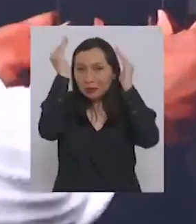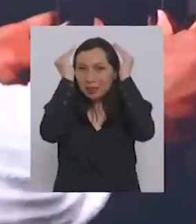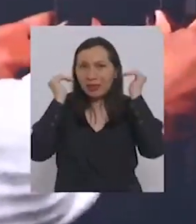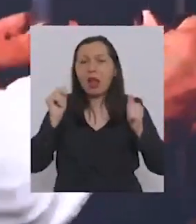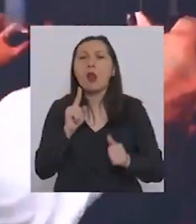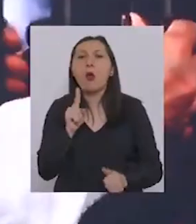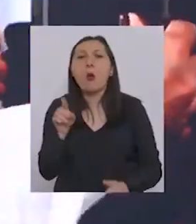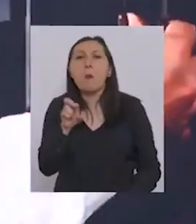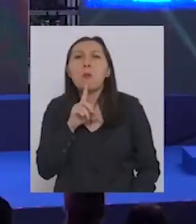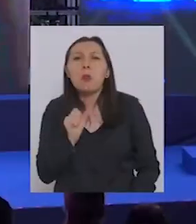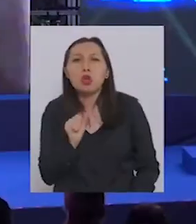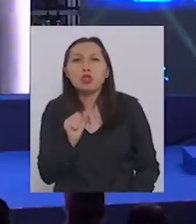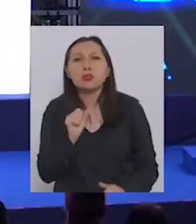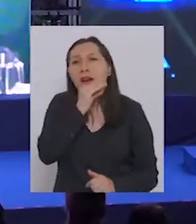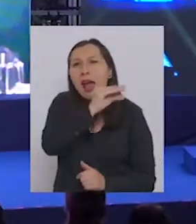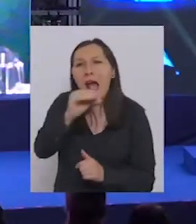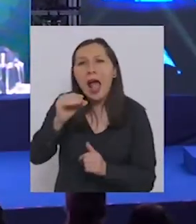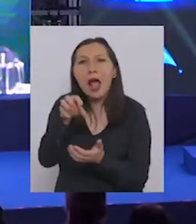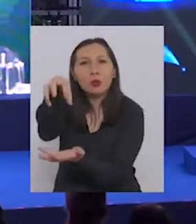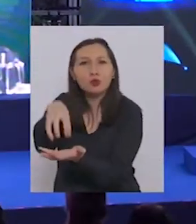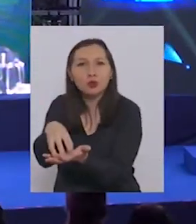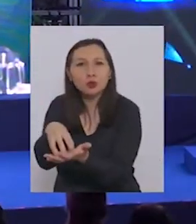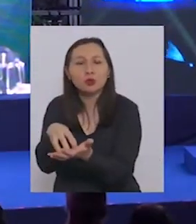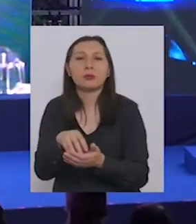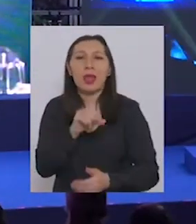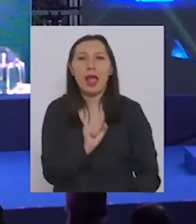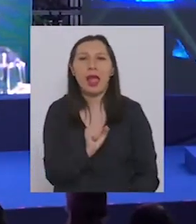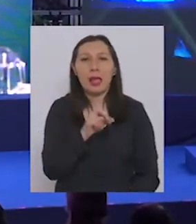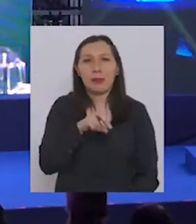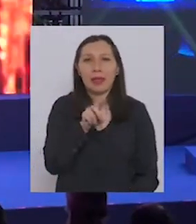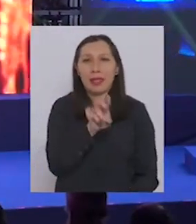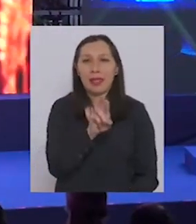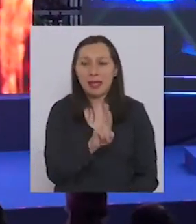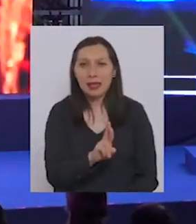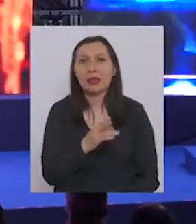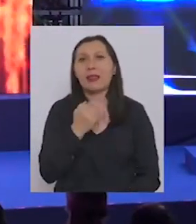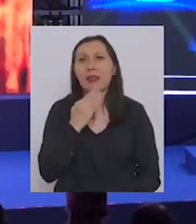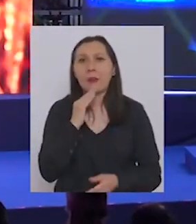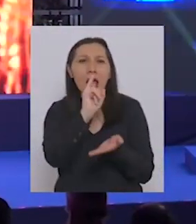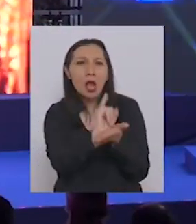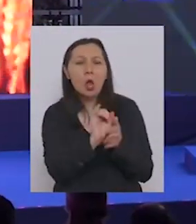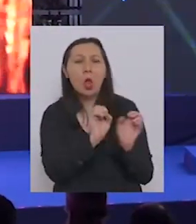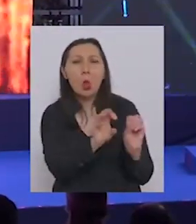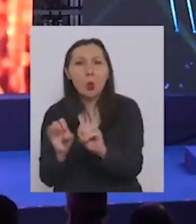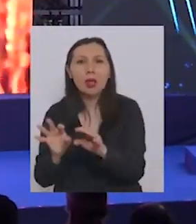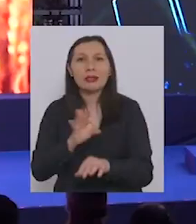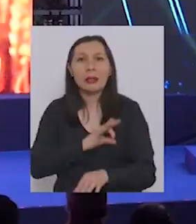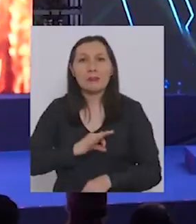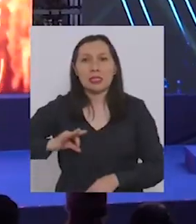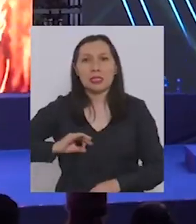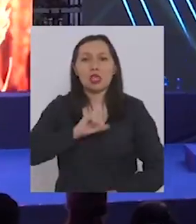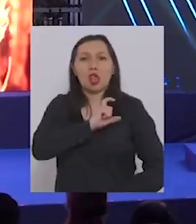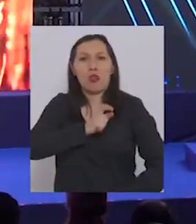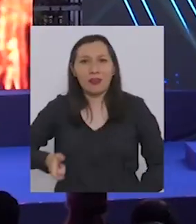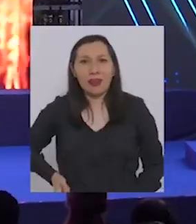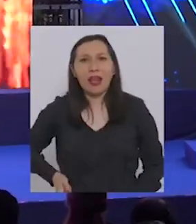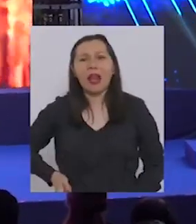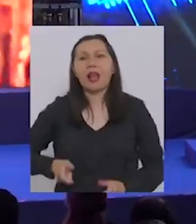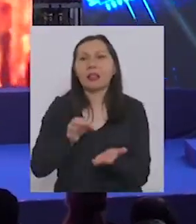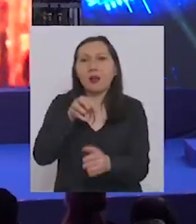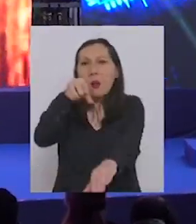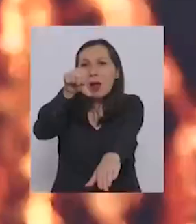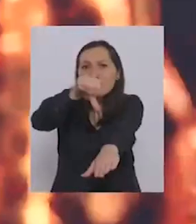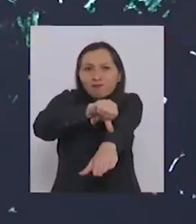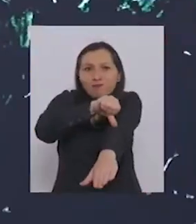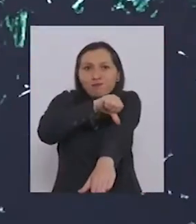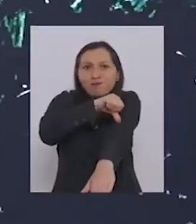postas rurales, los APRs, las instituciones educacionales, los ministerios y gobernaciones, las capitales regionales